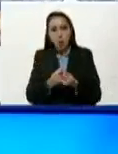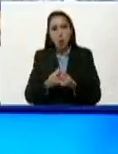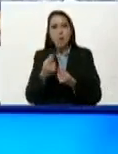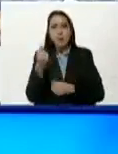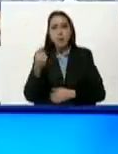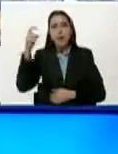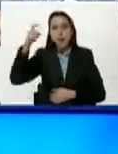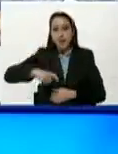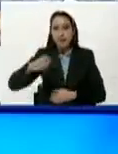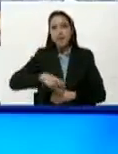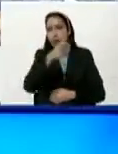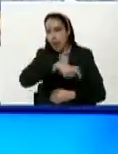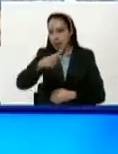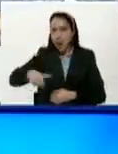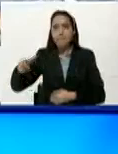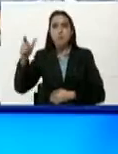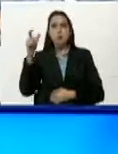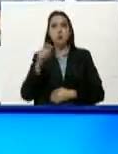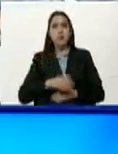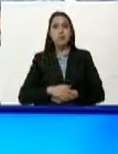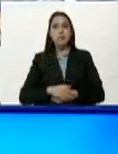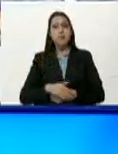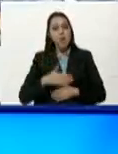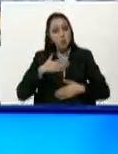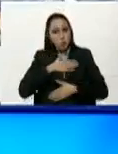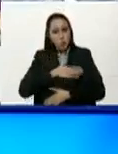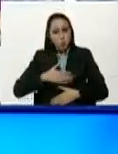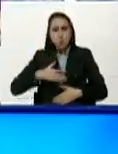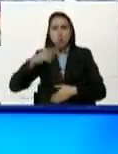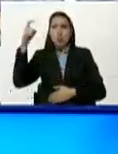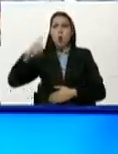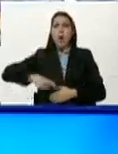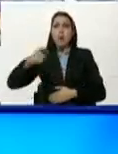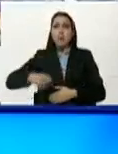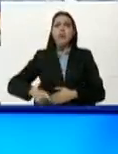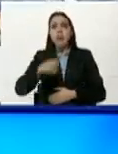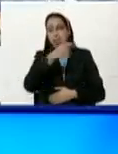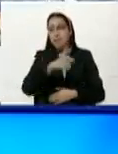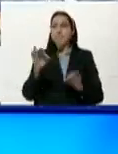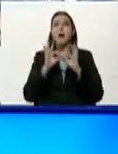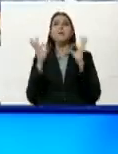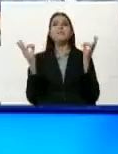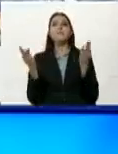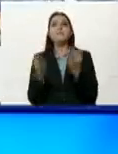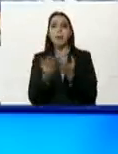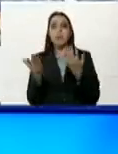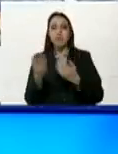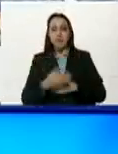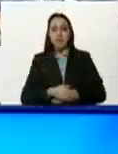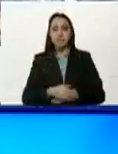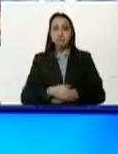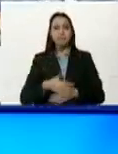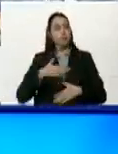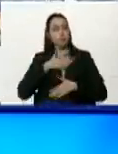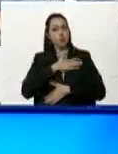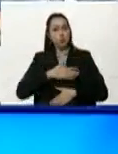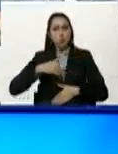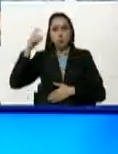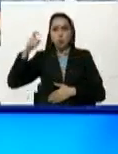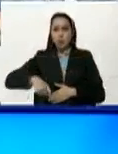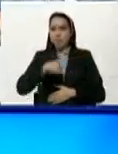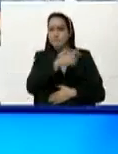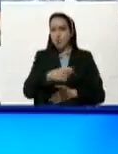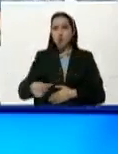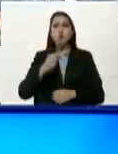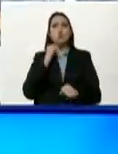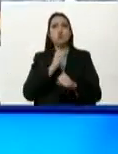en la sociedad que satisface las necesidades de la familia y satisface las necesidades de los trabajadores